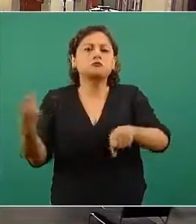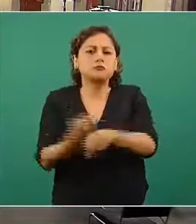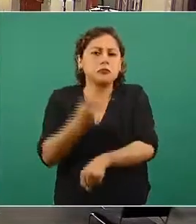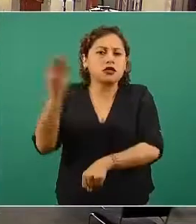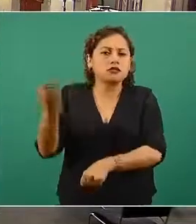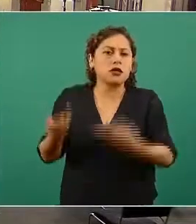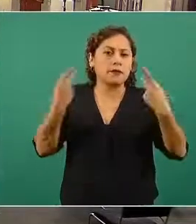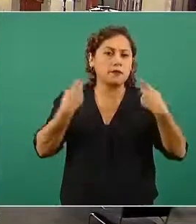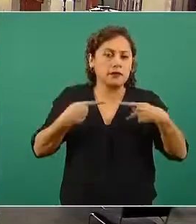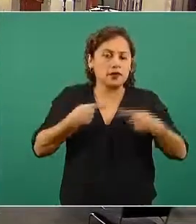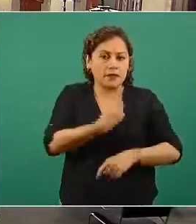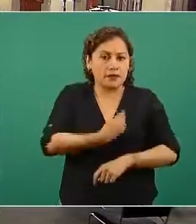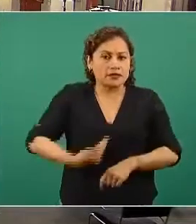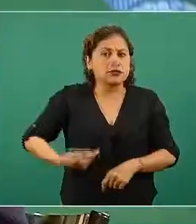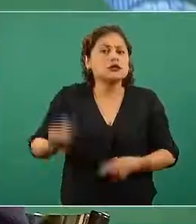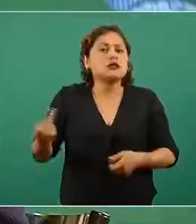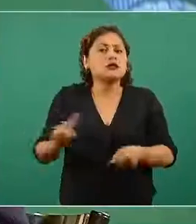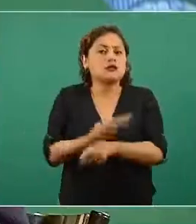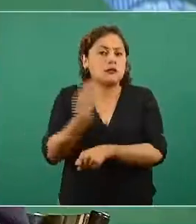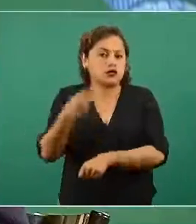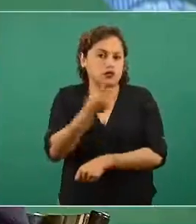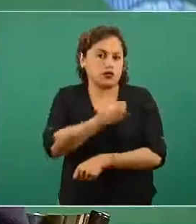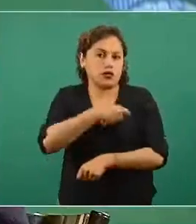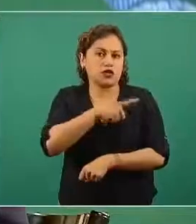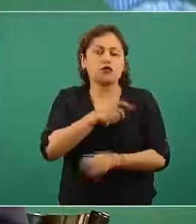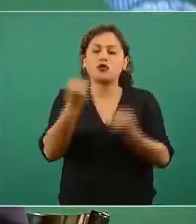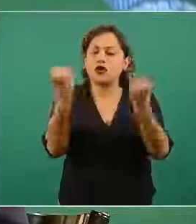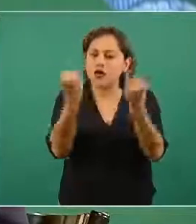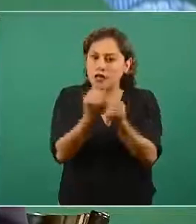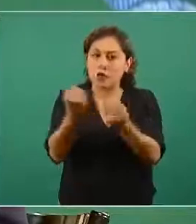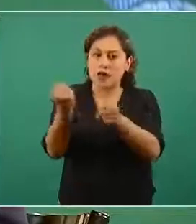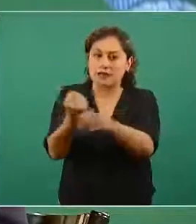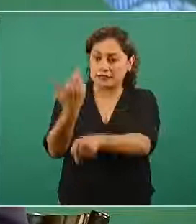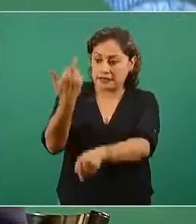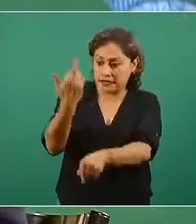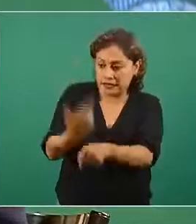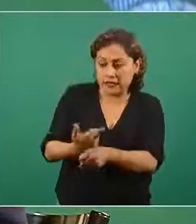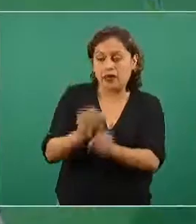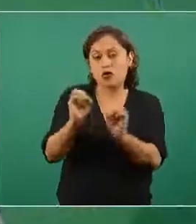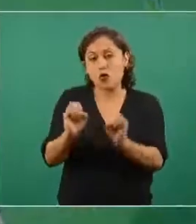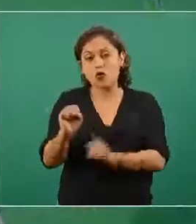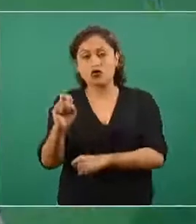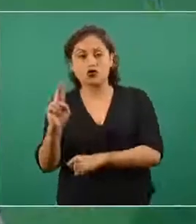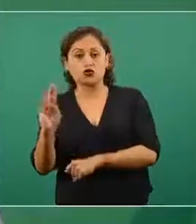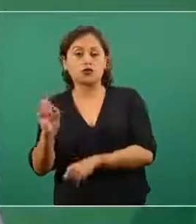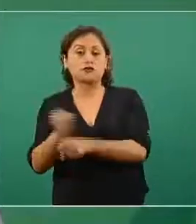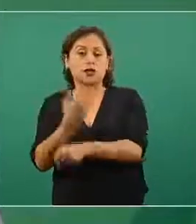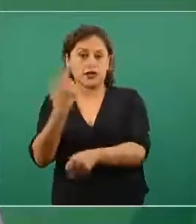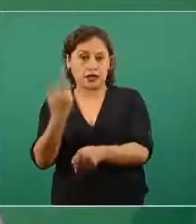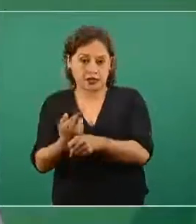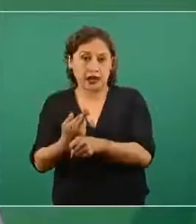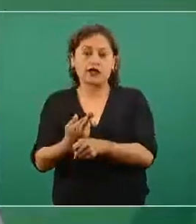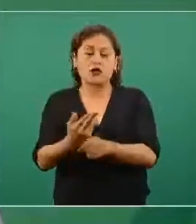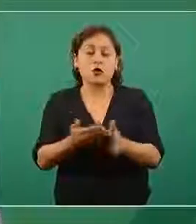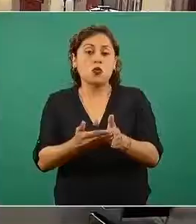Muy probablemente también el subsecretario de Prevención de la Salud lo hará en las conferencias vespertinas de esta